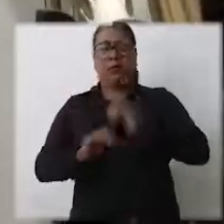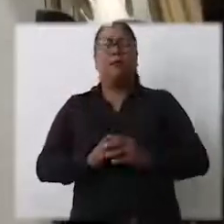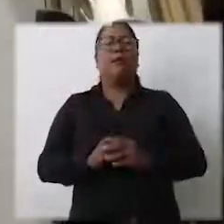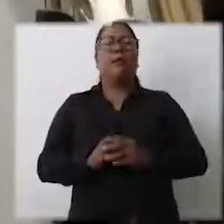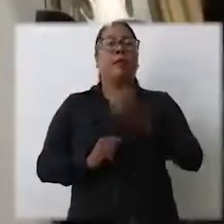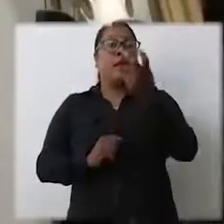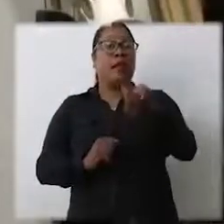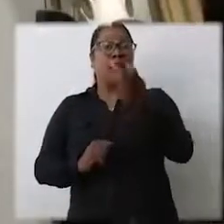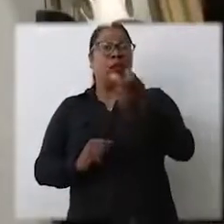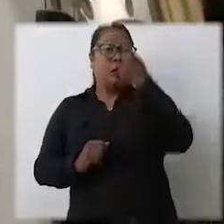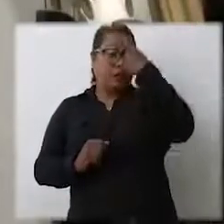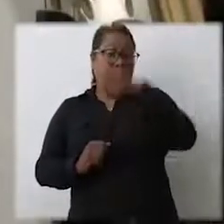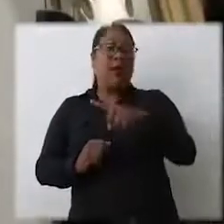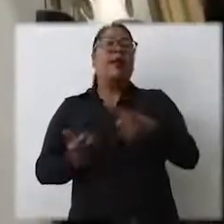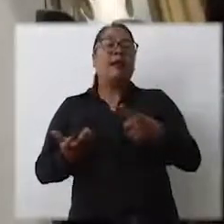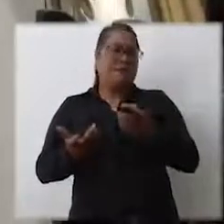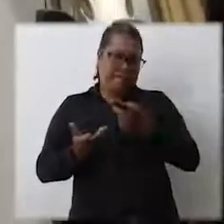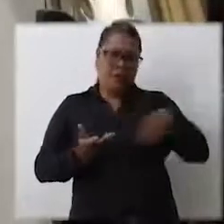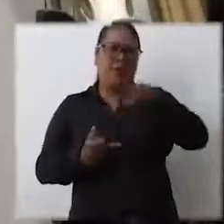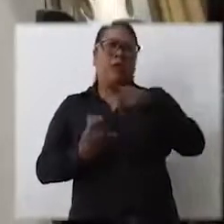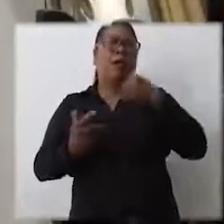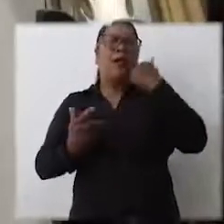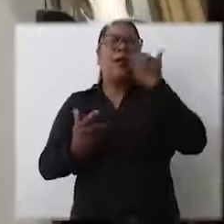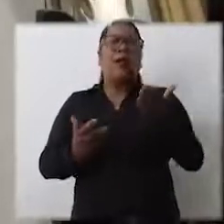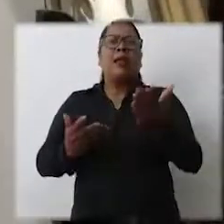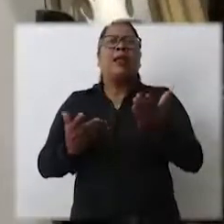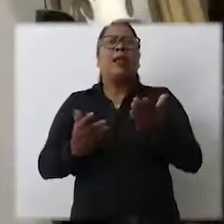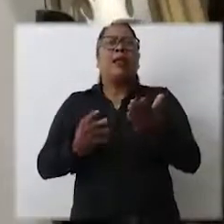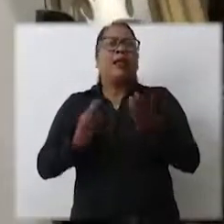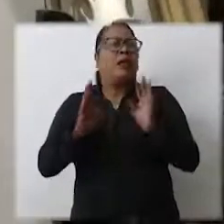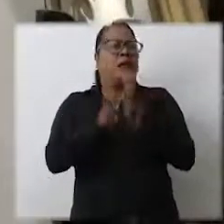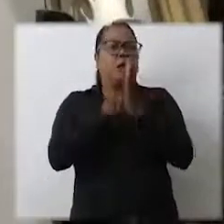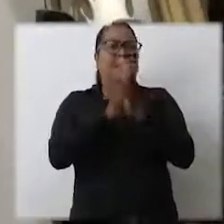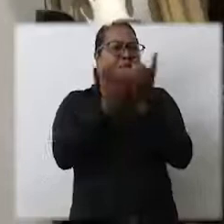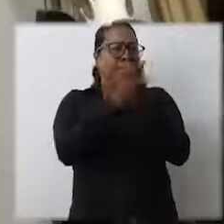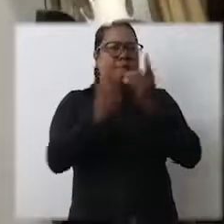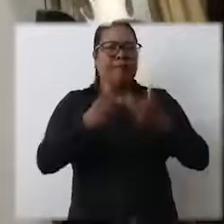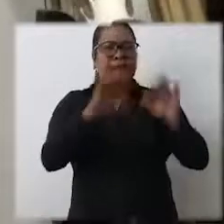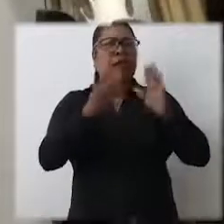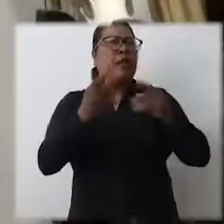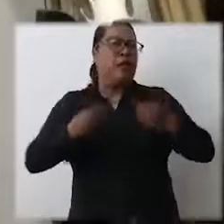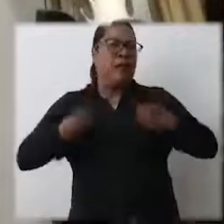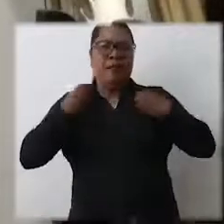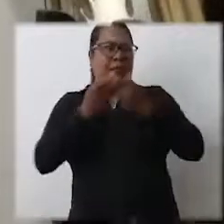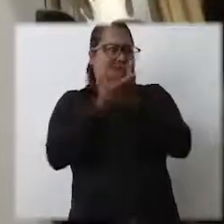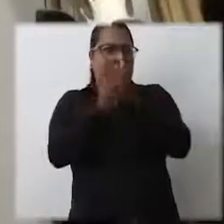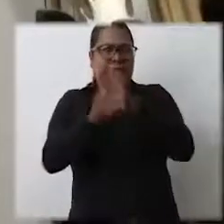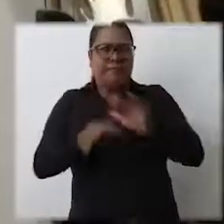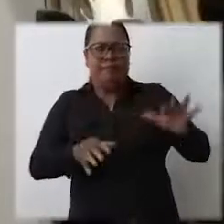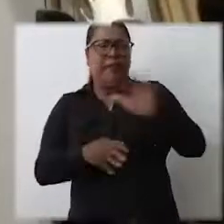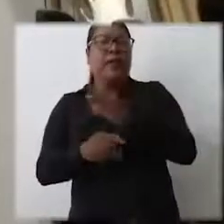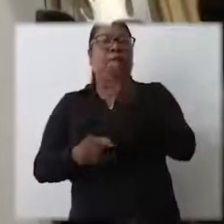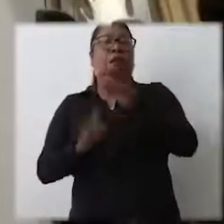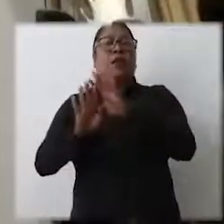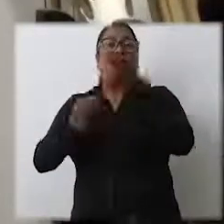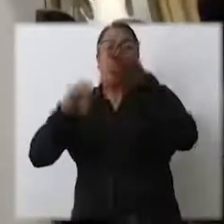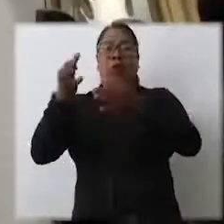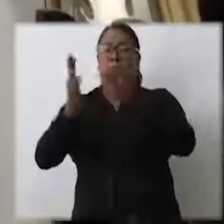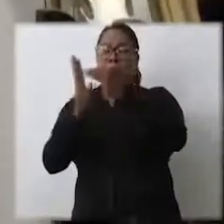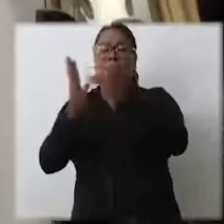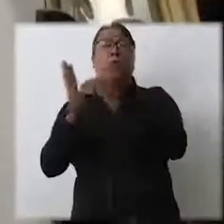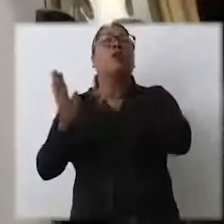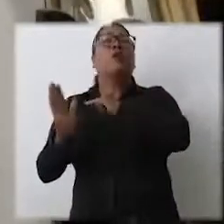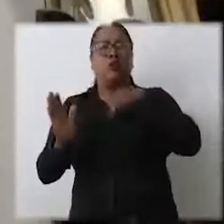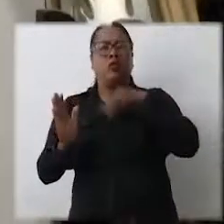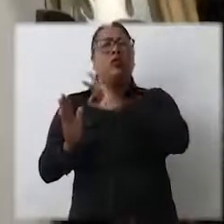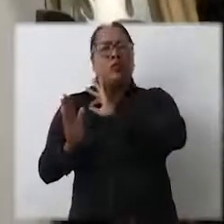mujeres, entre otros. Resulta importante señalar que la modificación al bando de policía y gobierno del municipio, para incluir el enfoque